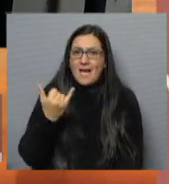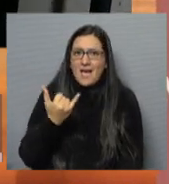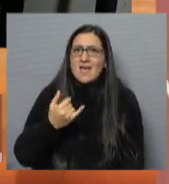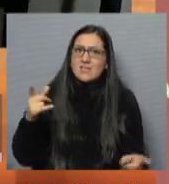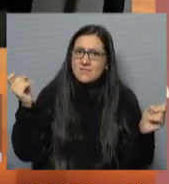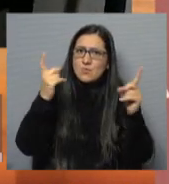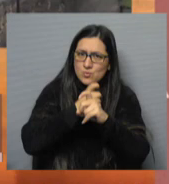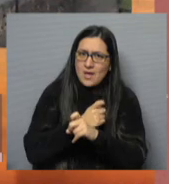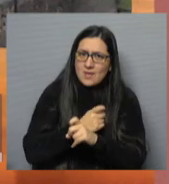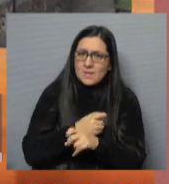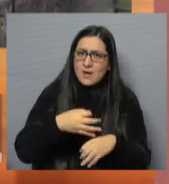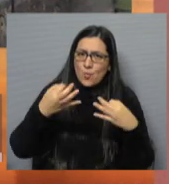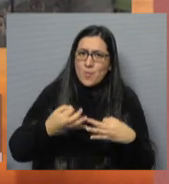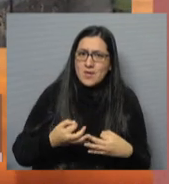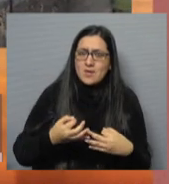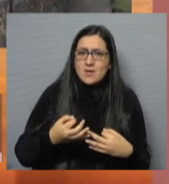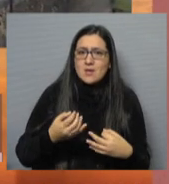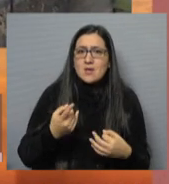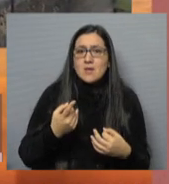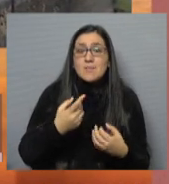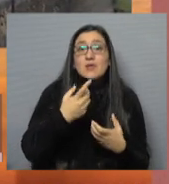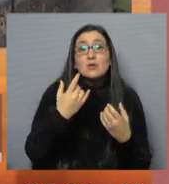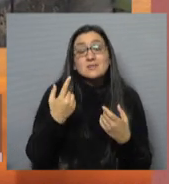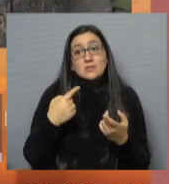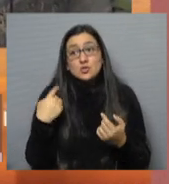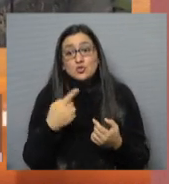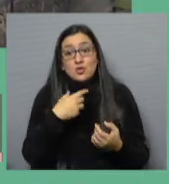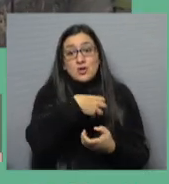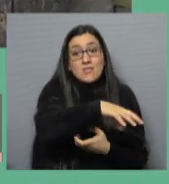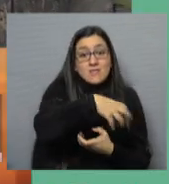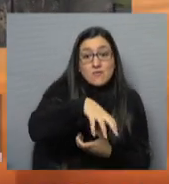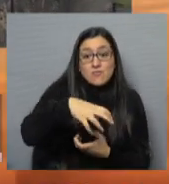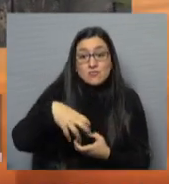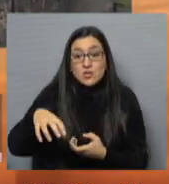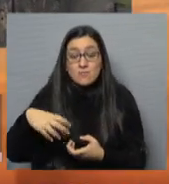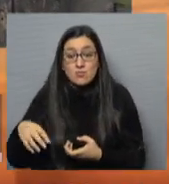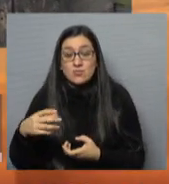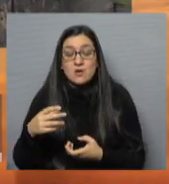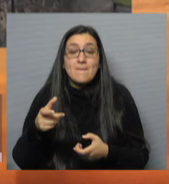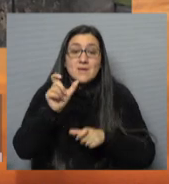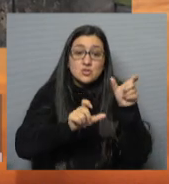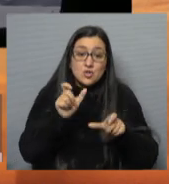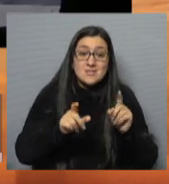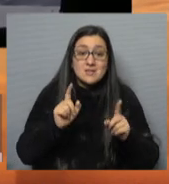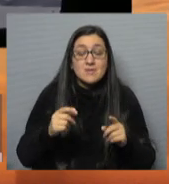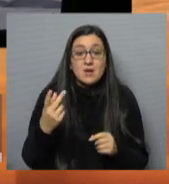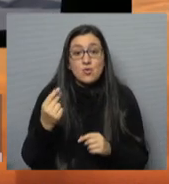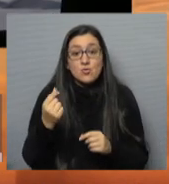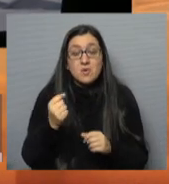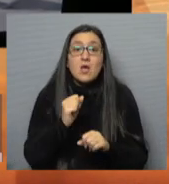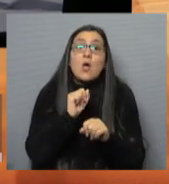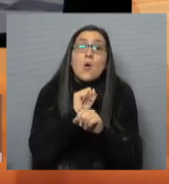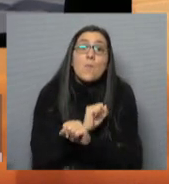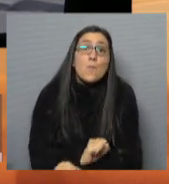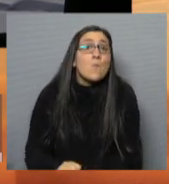dificultades para cubrir, es decir, redistribuyendo los recursos humanos y económicos que tenemos hoy, se